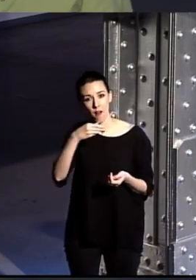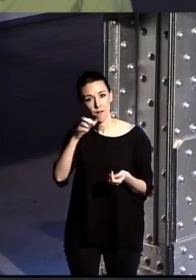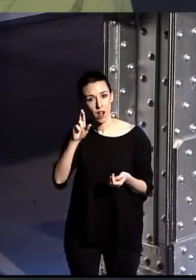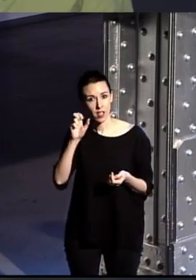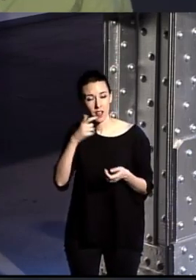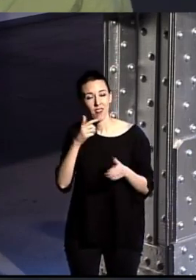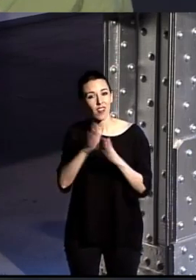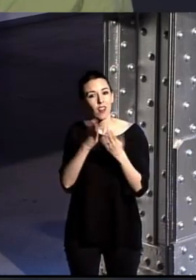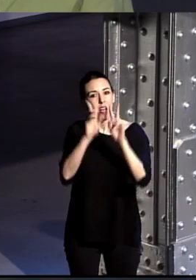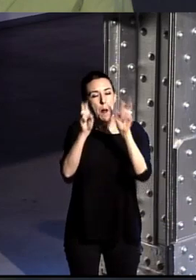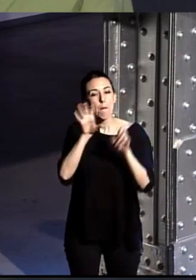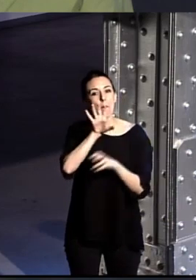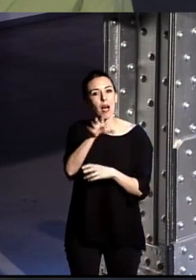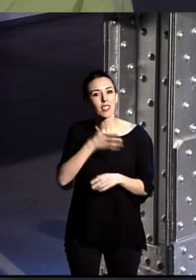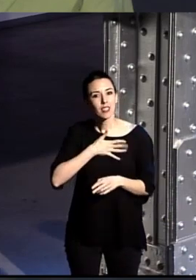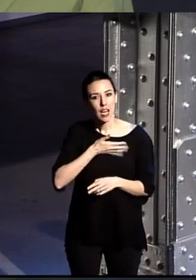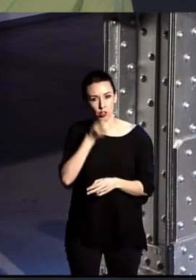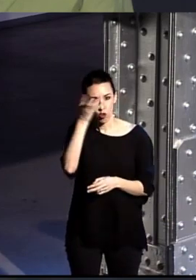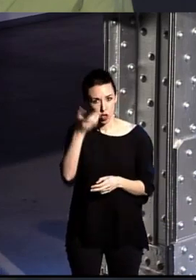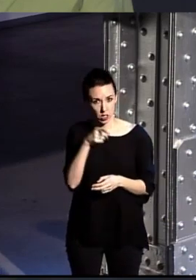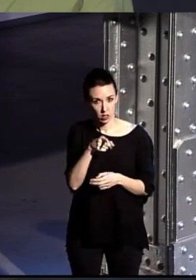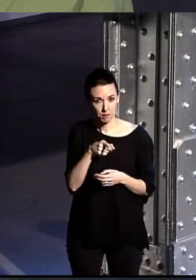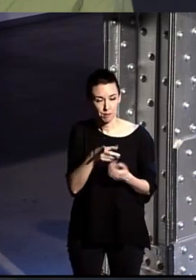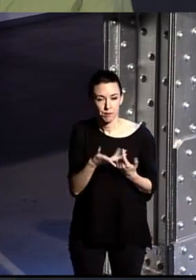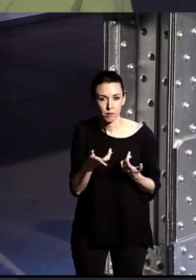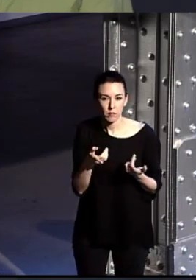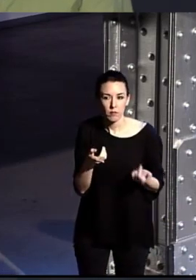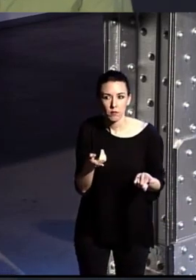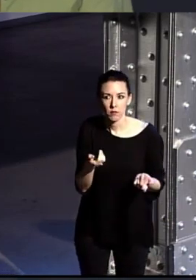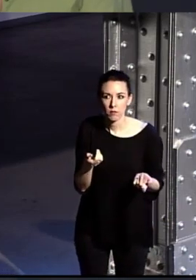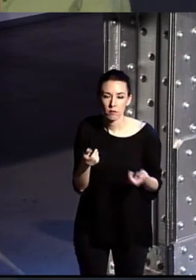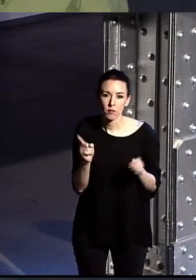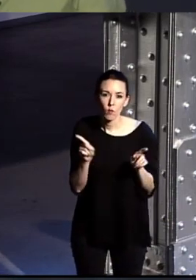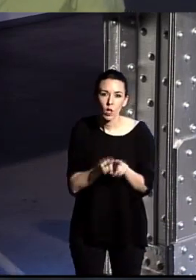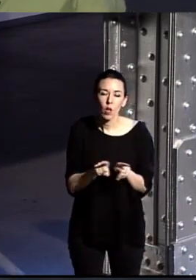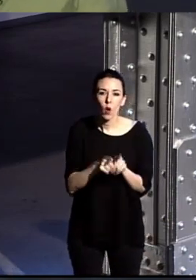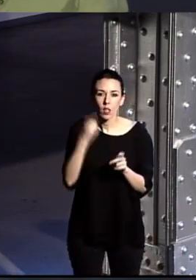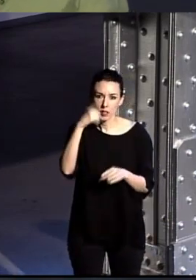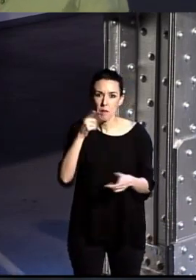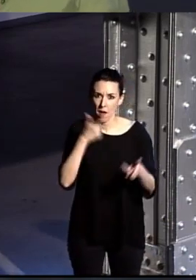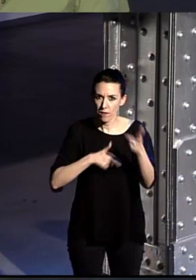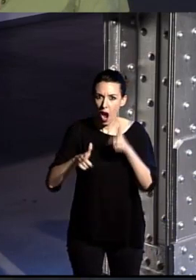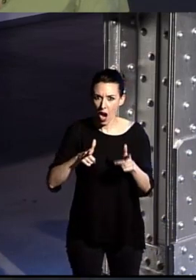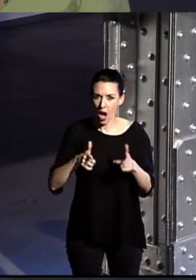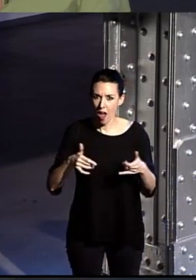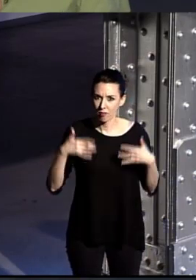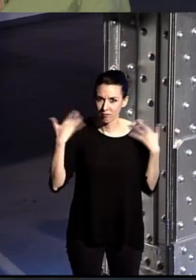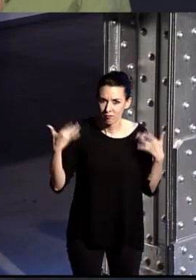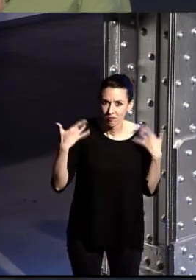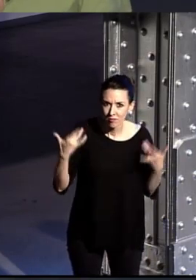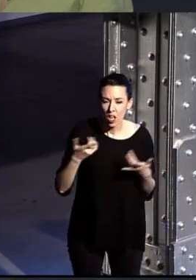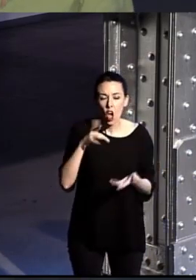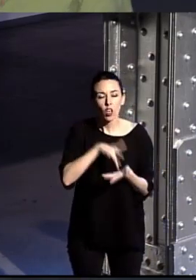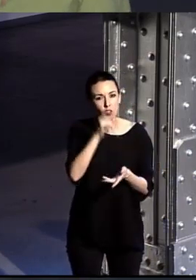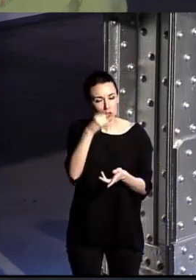País de las Pieles, que es es también una viajera intrépida, que es